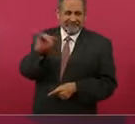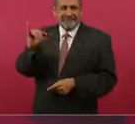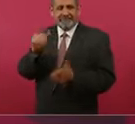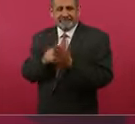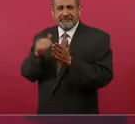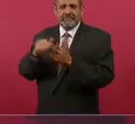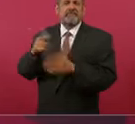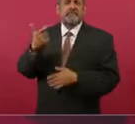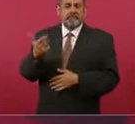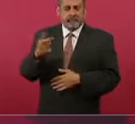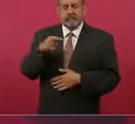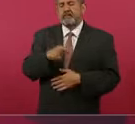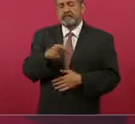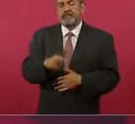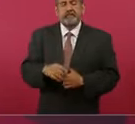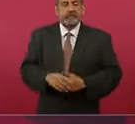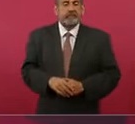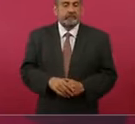1 billón de pesos.